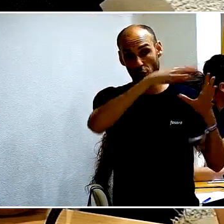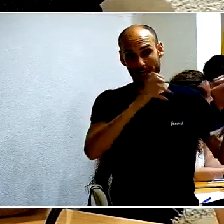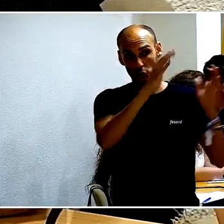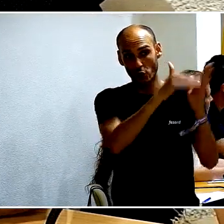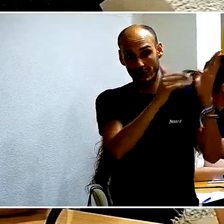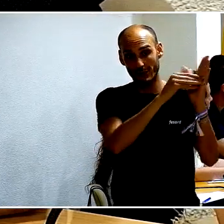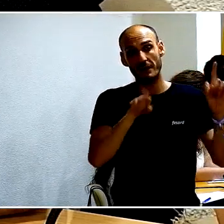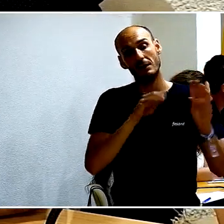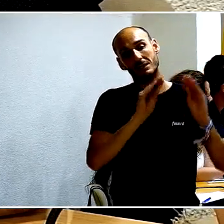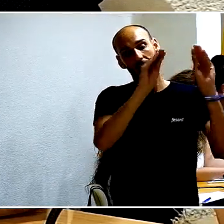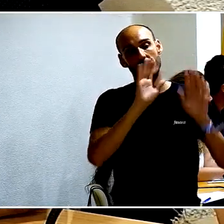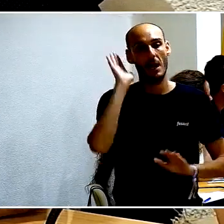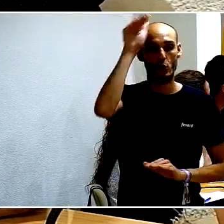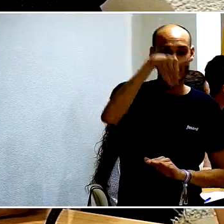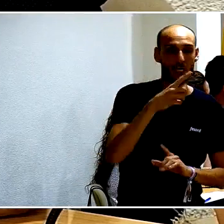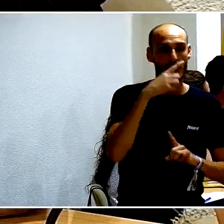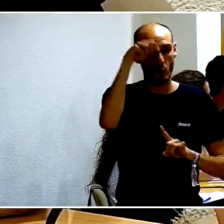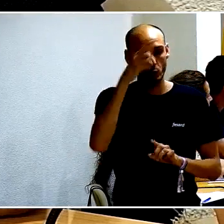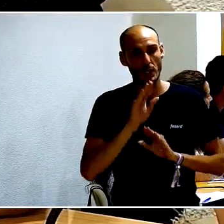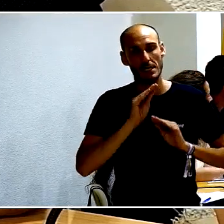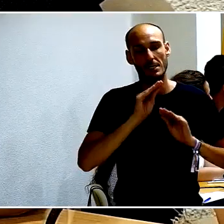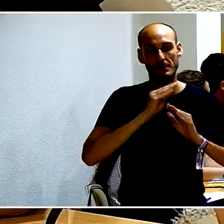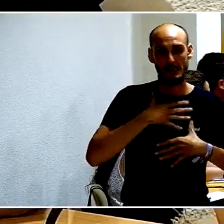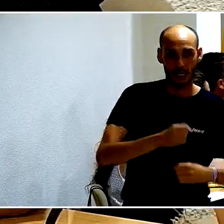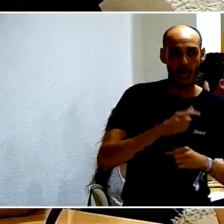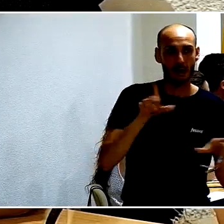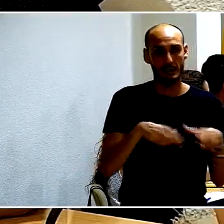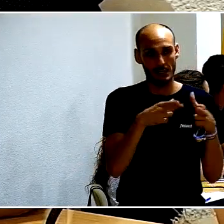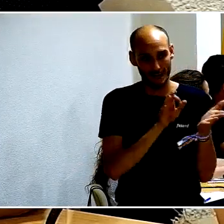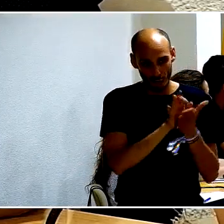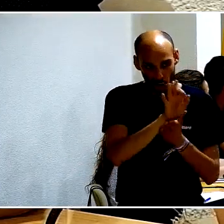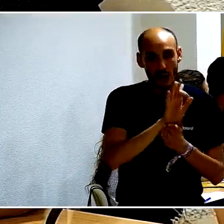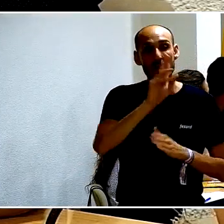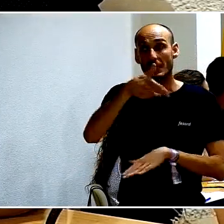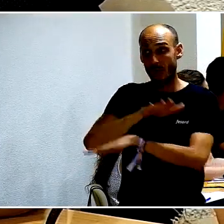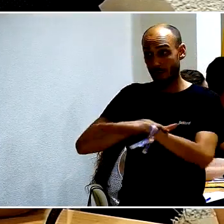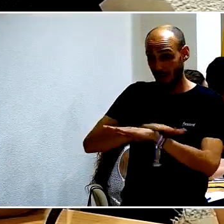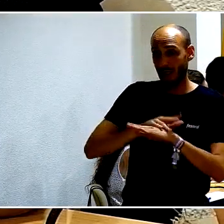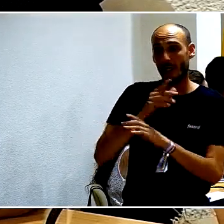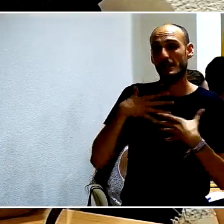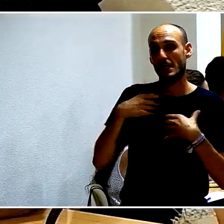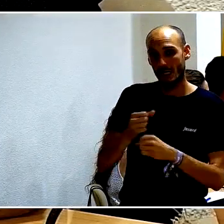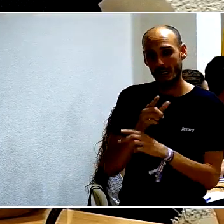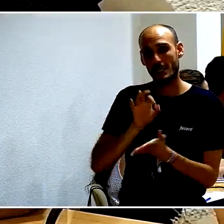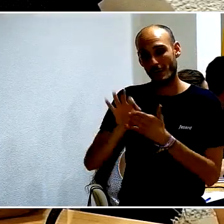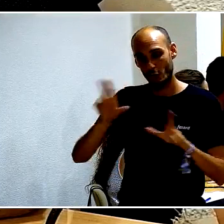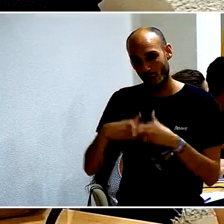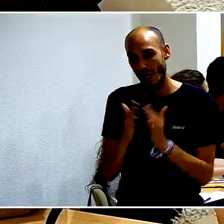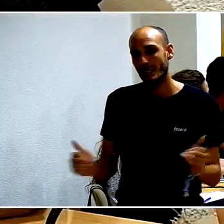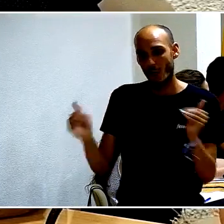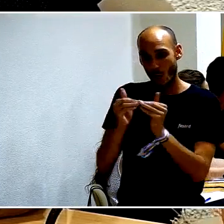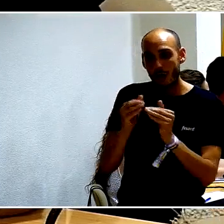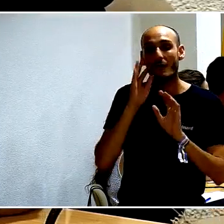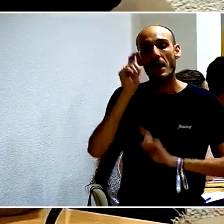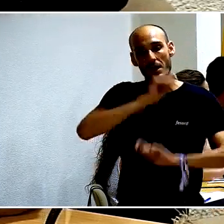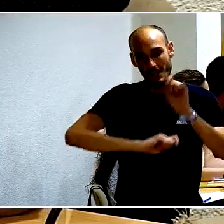de Educación, Cultura, Sanidad y Servicios Sociales, a los Ministerios de Educación y de Sanidad, Servicios Sociales e Igualdad y a las asociaciones